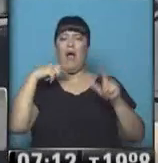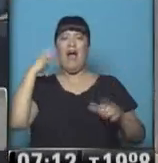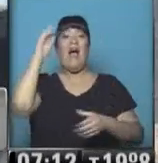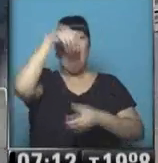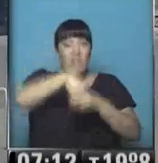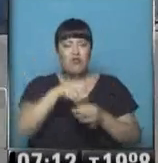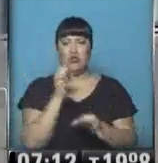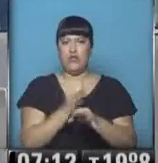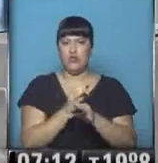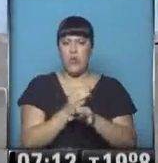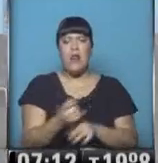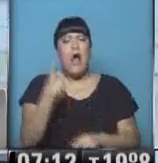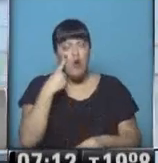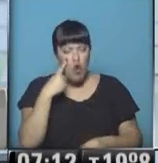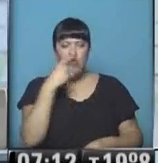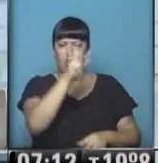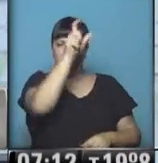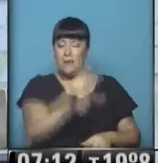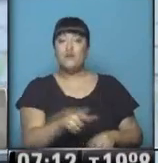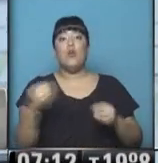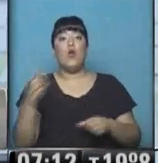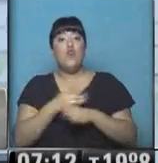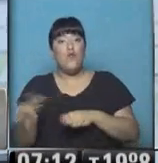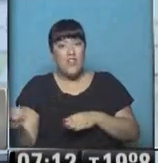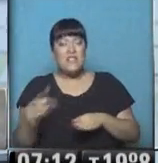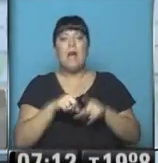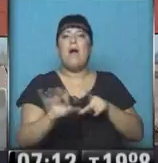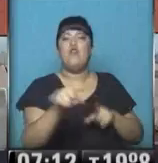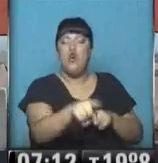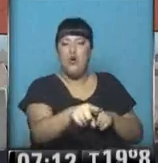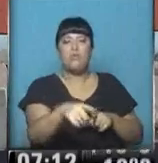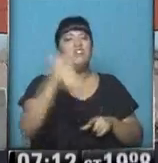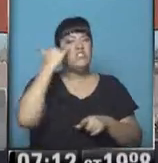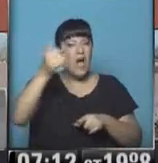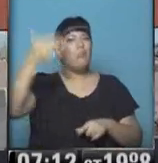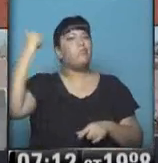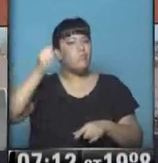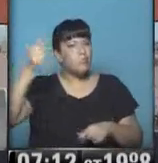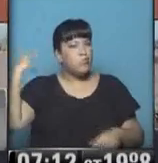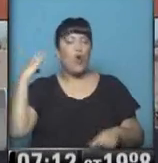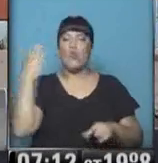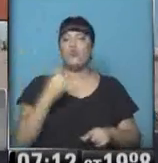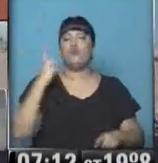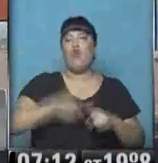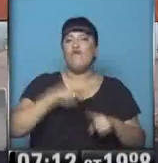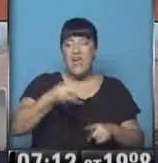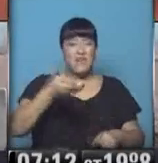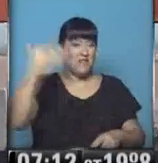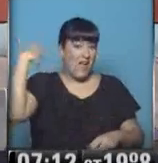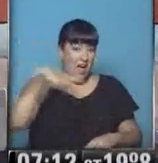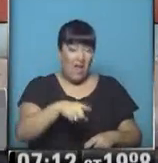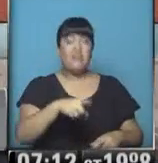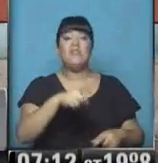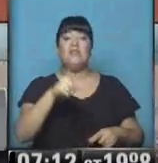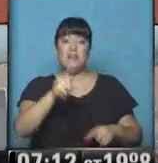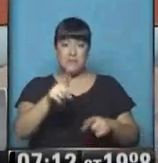escuela. Conoce al agresor porque es hermano de su novio, que ya tenía un antecedente. En una fiesta, en un cumpleaños, este joven de 16 años la